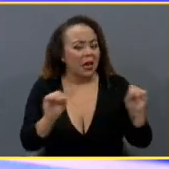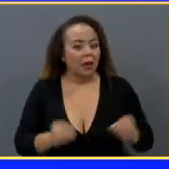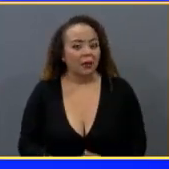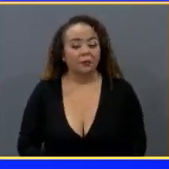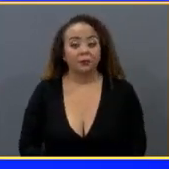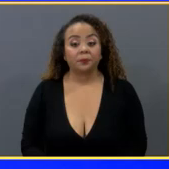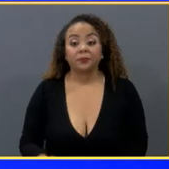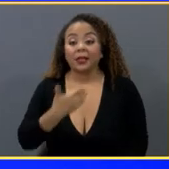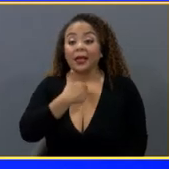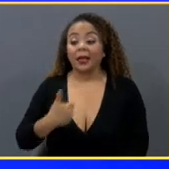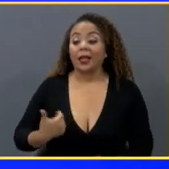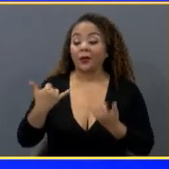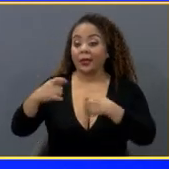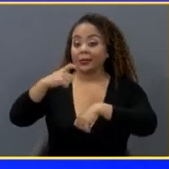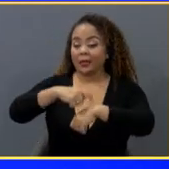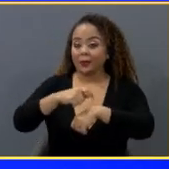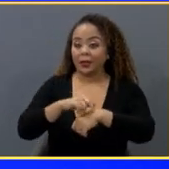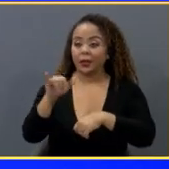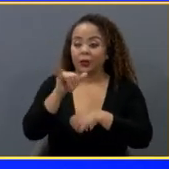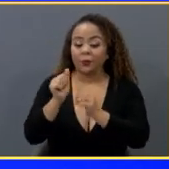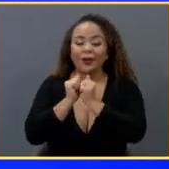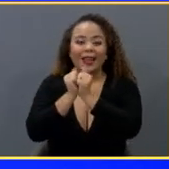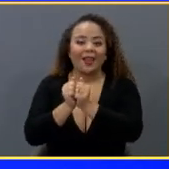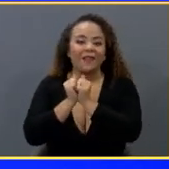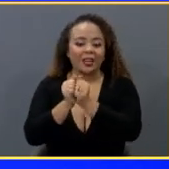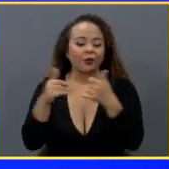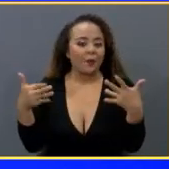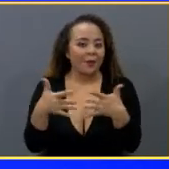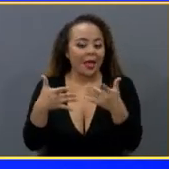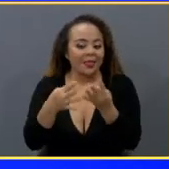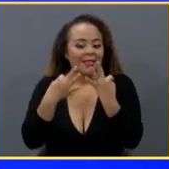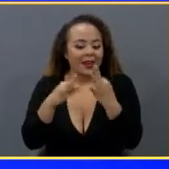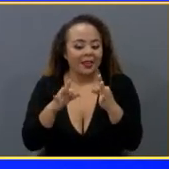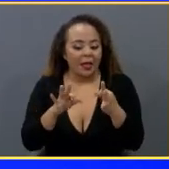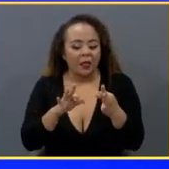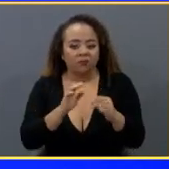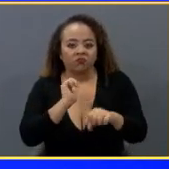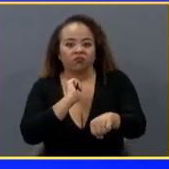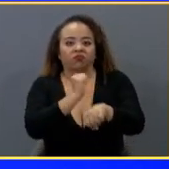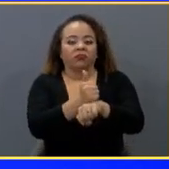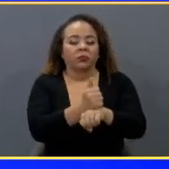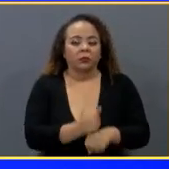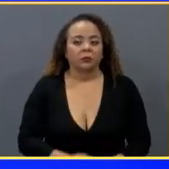época, como caballo de batalla, se ha tratado de sembrar